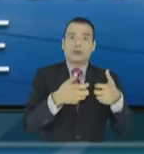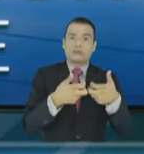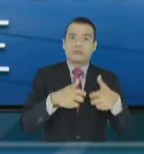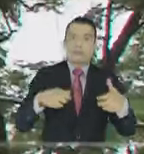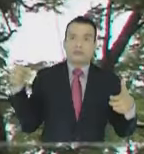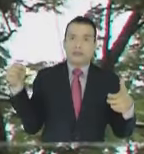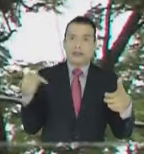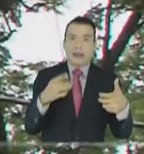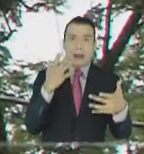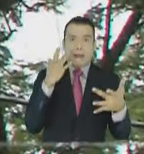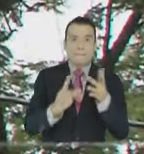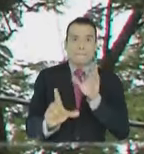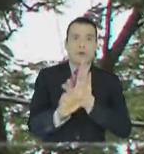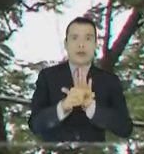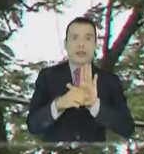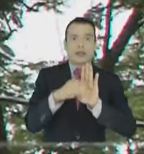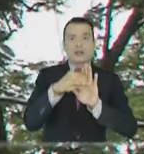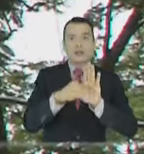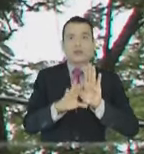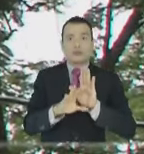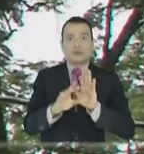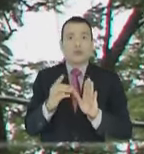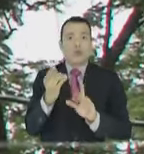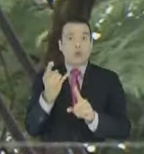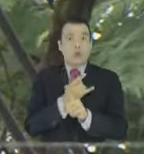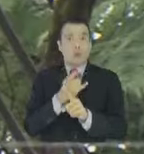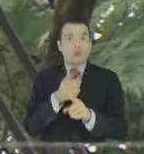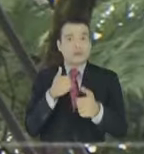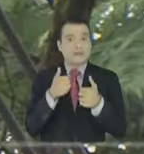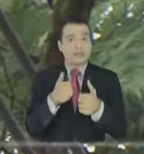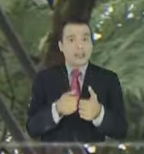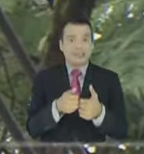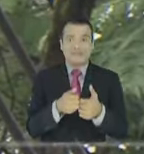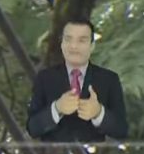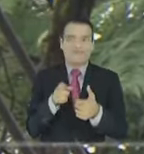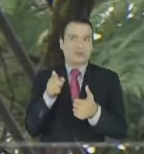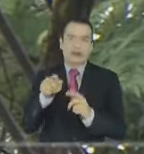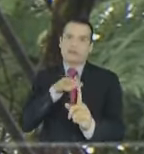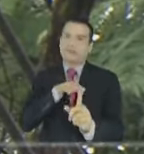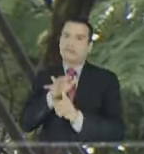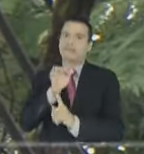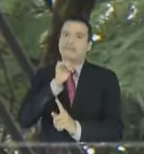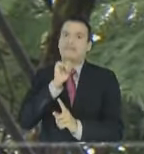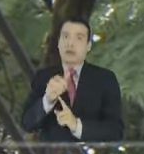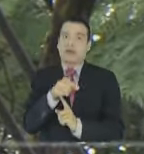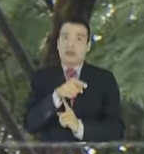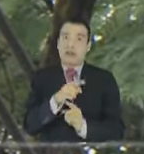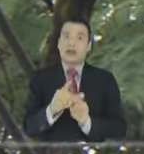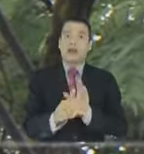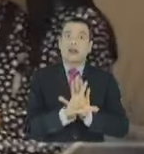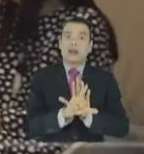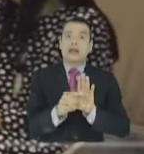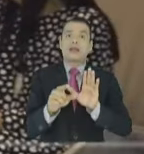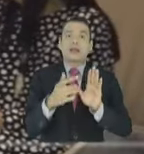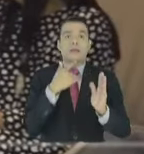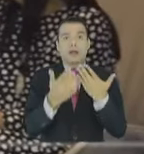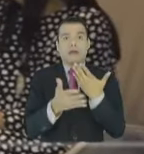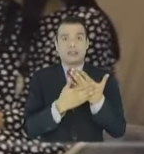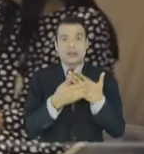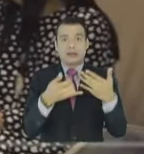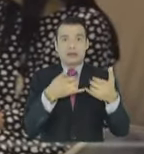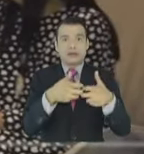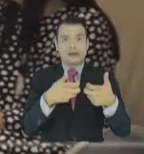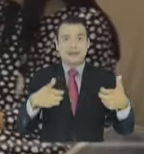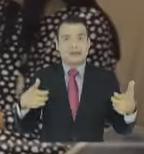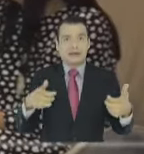mercado la falsificación de cables eléctricos es una de las actividades ilegales que más ha incrementado en el país según cifras entregadas por la cámara